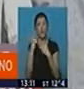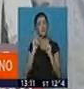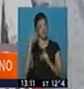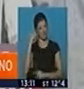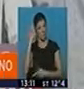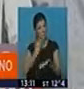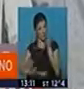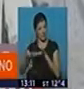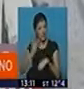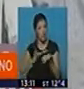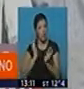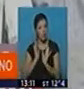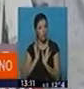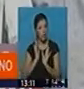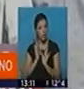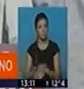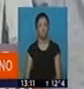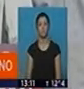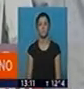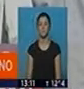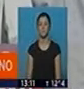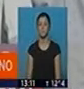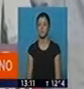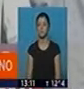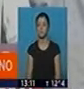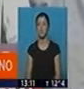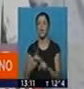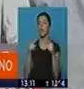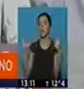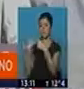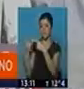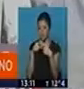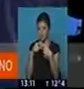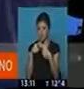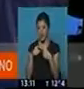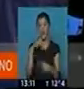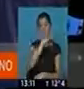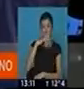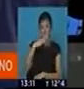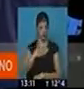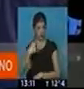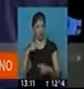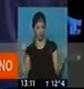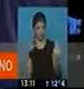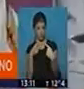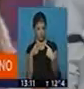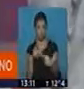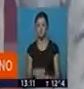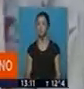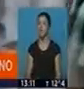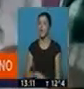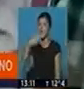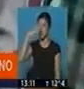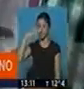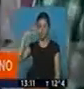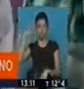modelo social diferente, diametralmente opuesto a las políticas que ha aplicado el Partido Popular en nuestro país. Después del desconcierto,